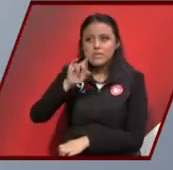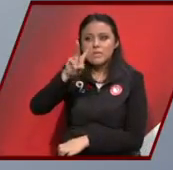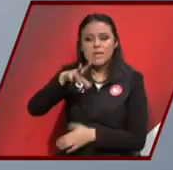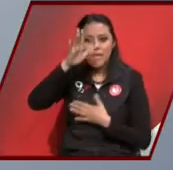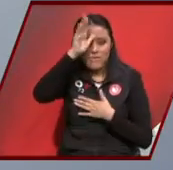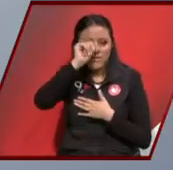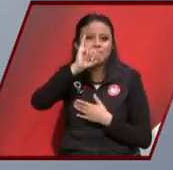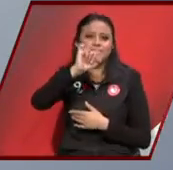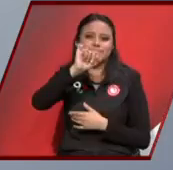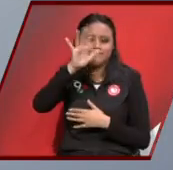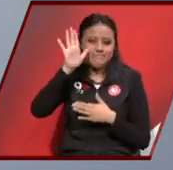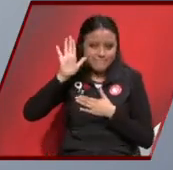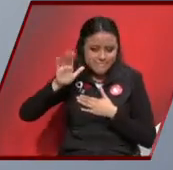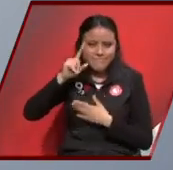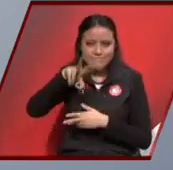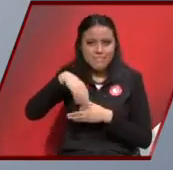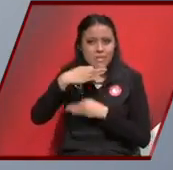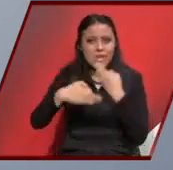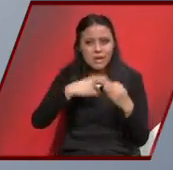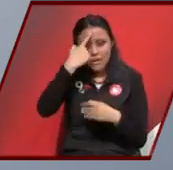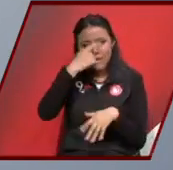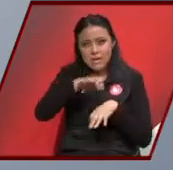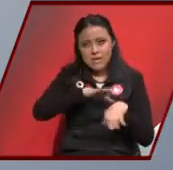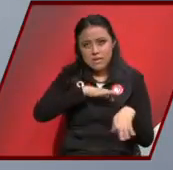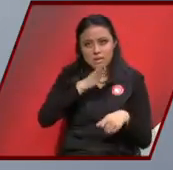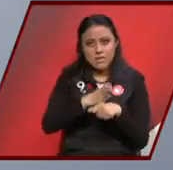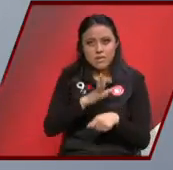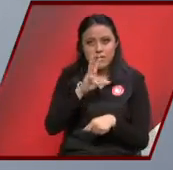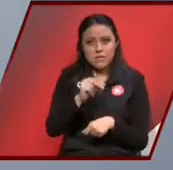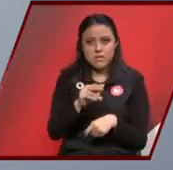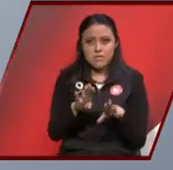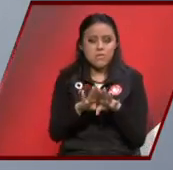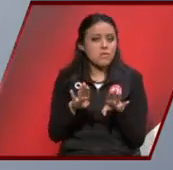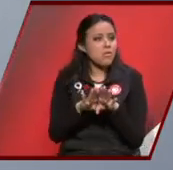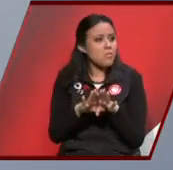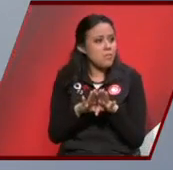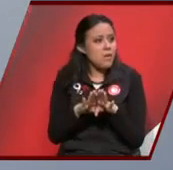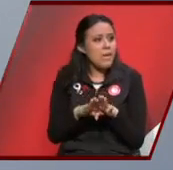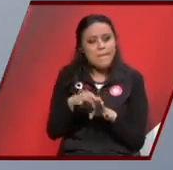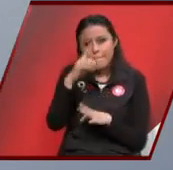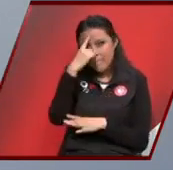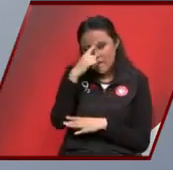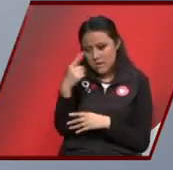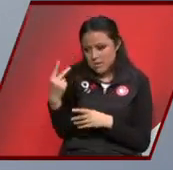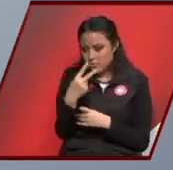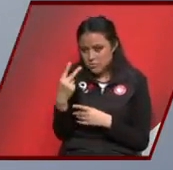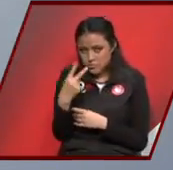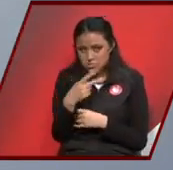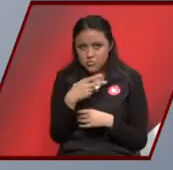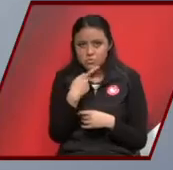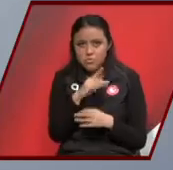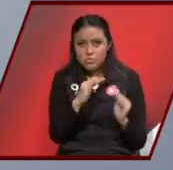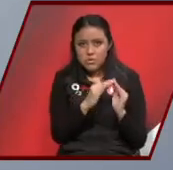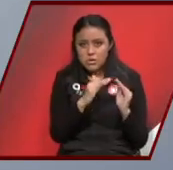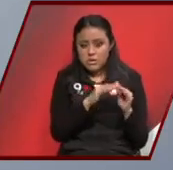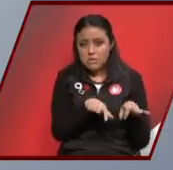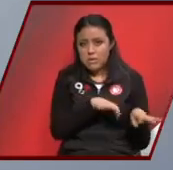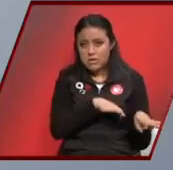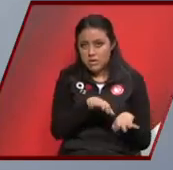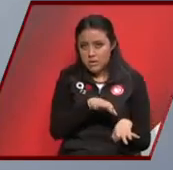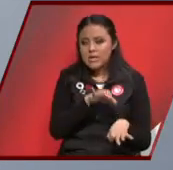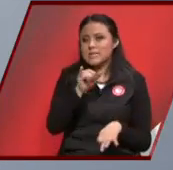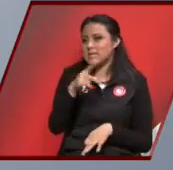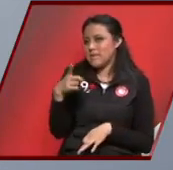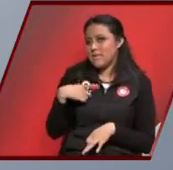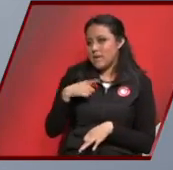parte del trabajo este que hay empleo, que hacer. Para poder hacer, ahora digamos, home office, pero así para es. Poder hacer el home office, trabajar en su casa. Sí, y tiene ser, que ser acordado